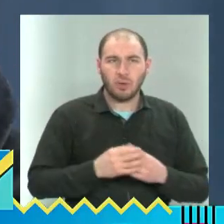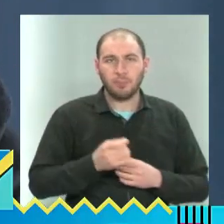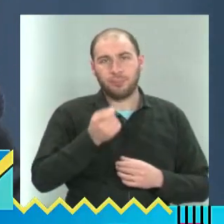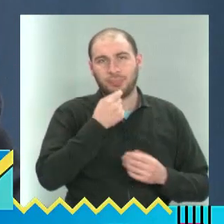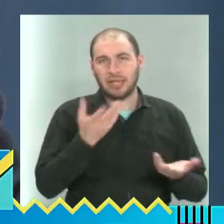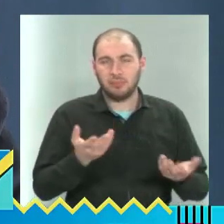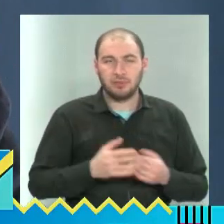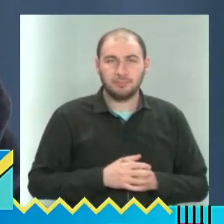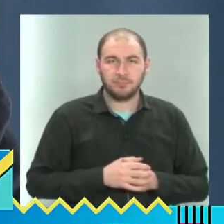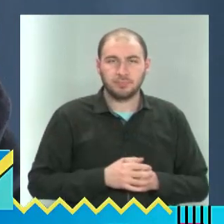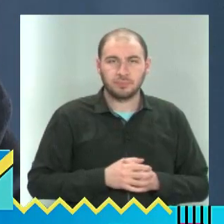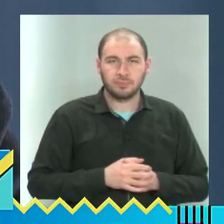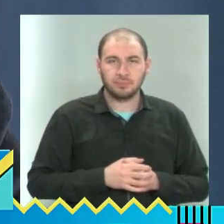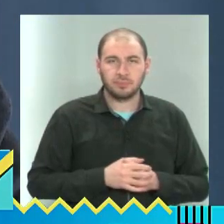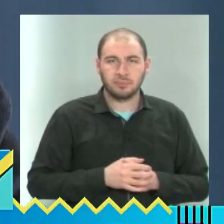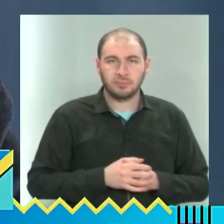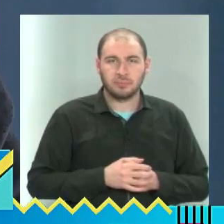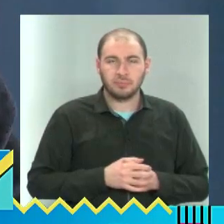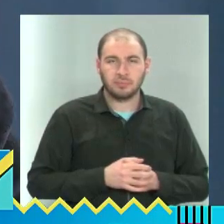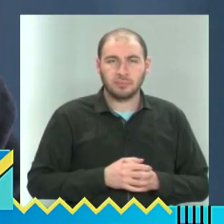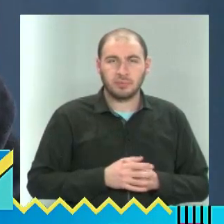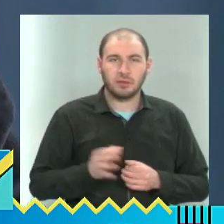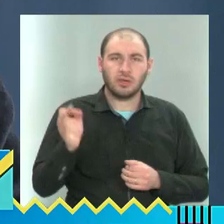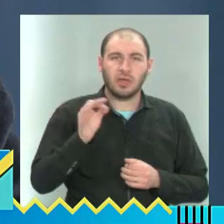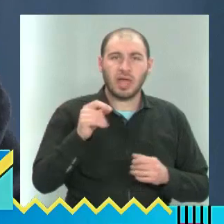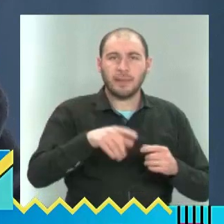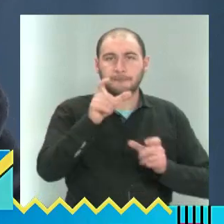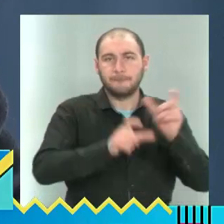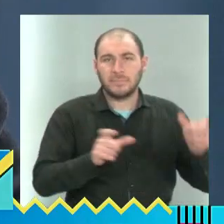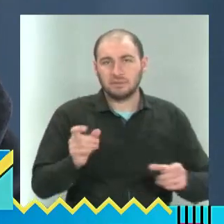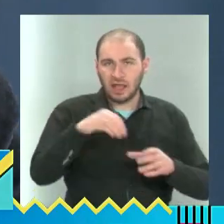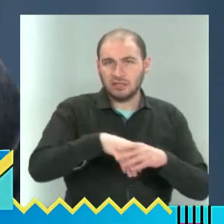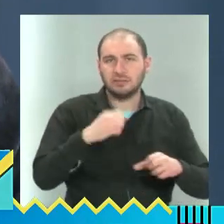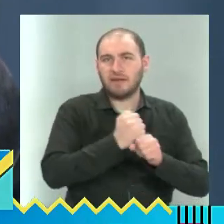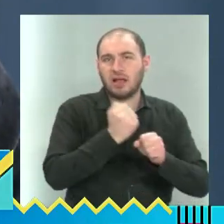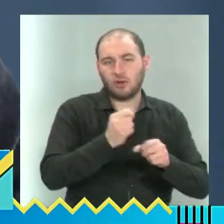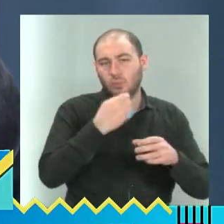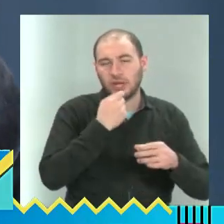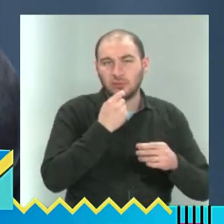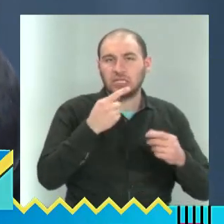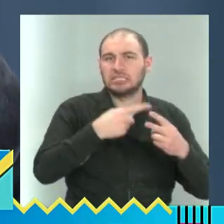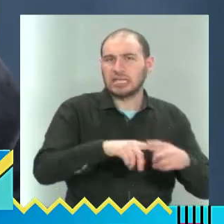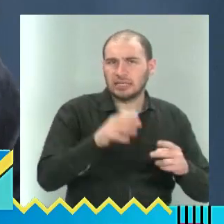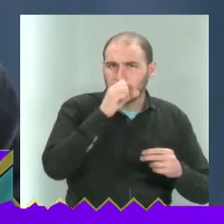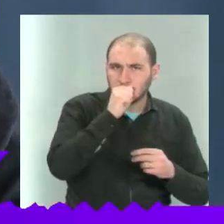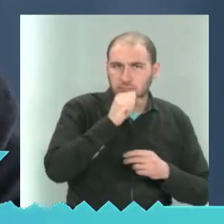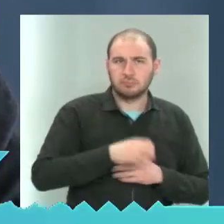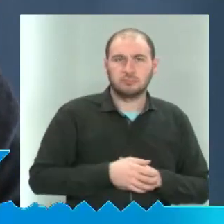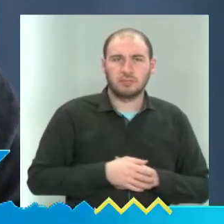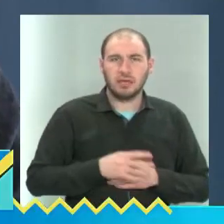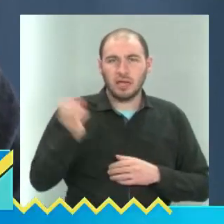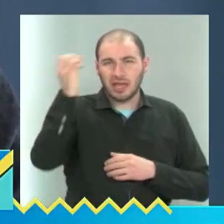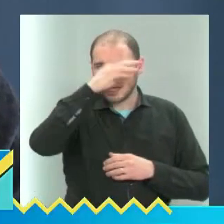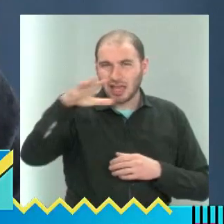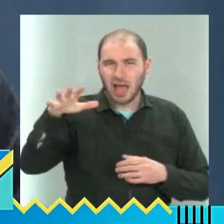ejemplo, están siendo o son tenidas estas personas cumpliendo funciones laborales, talleres clandestinos, fincas